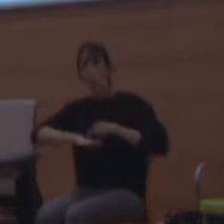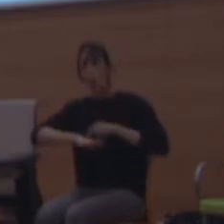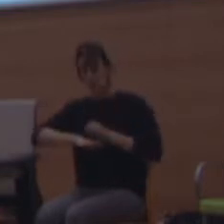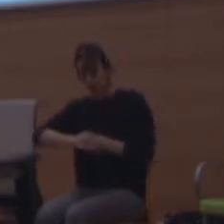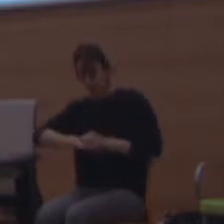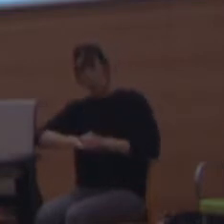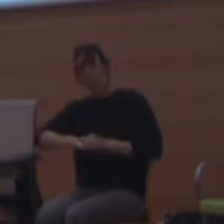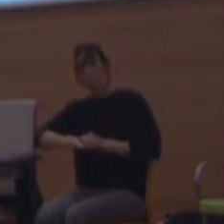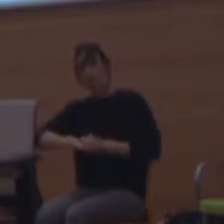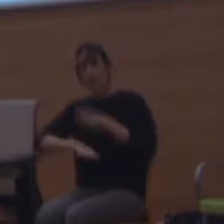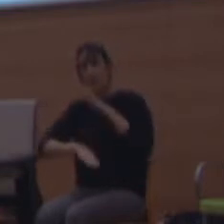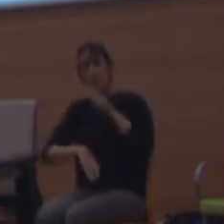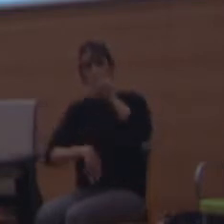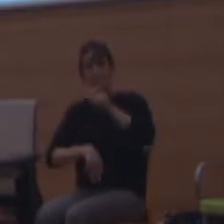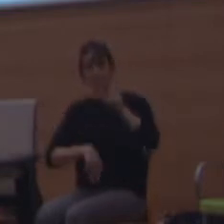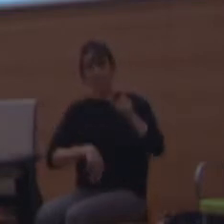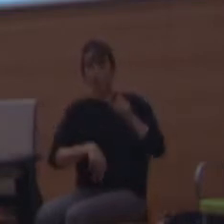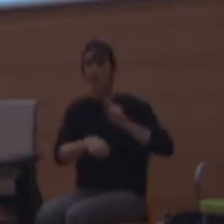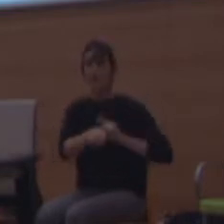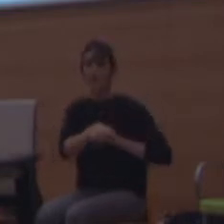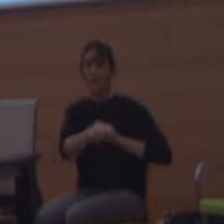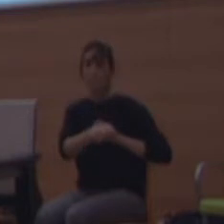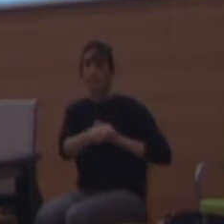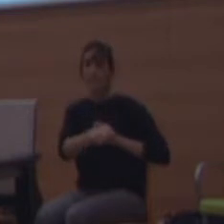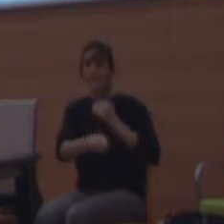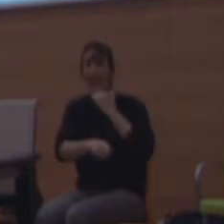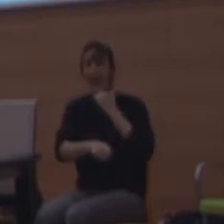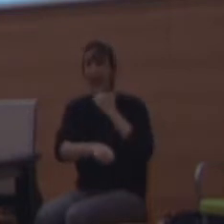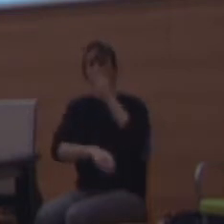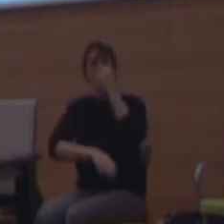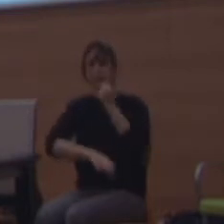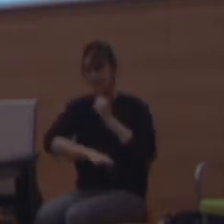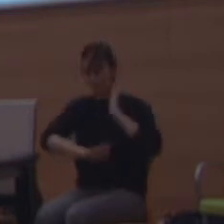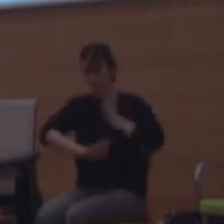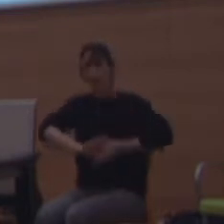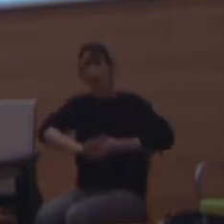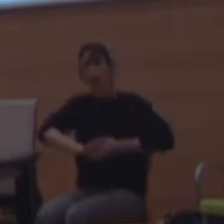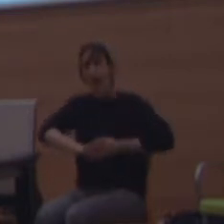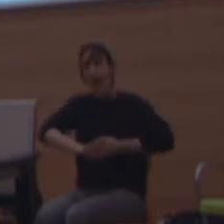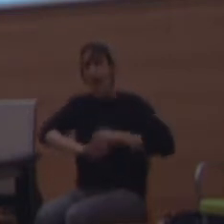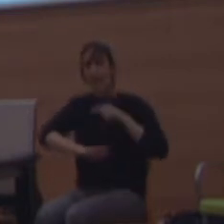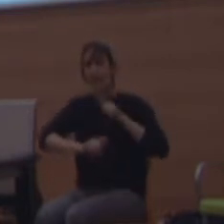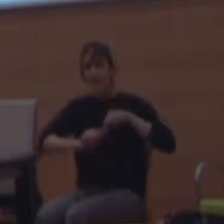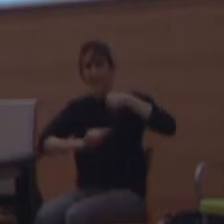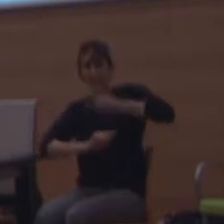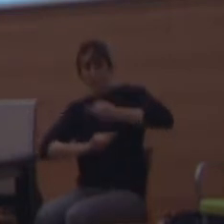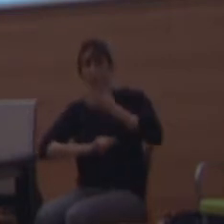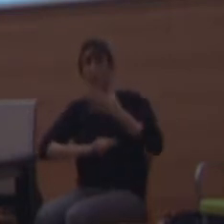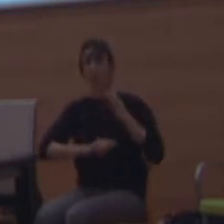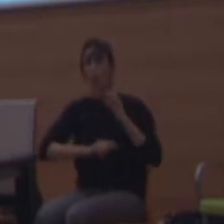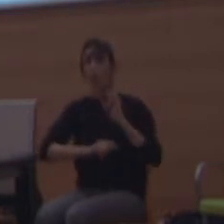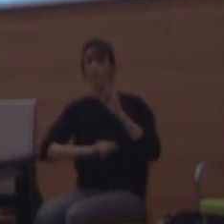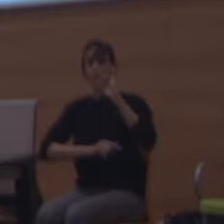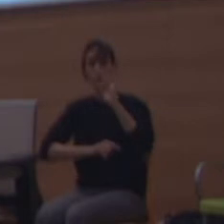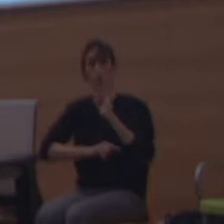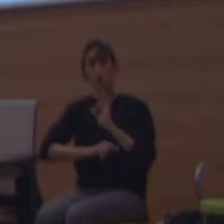diabetes que han tenido la amputación de uno de sus miembros tienen el 50% de desarrollar una